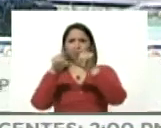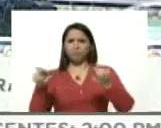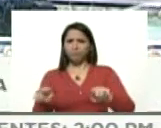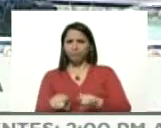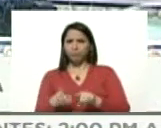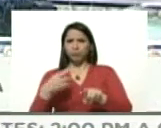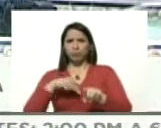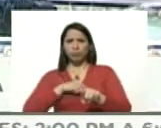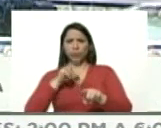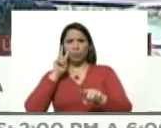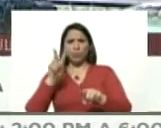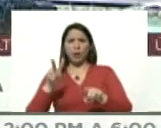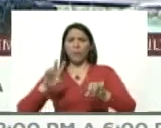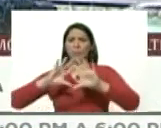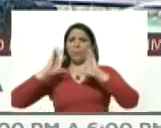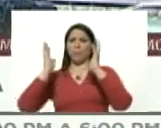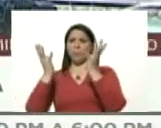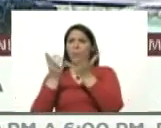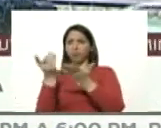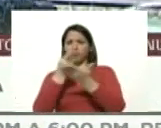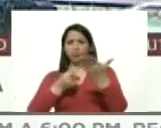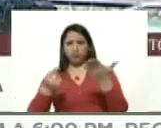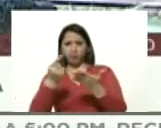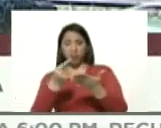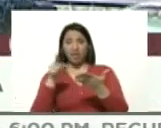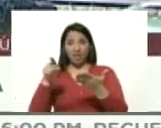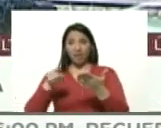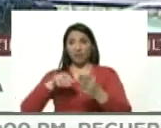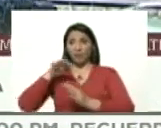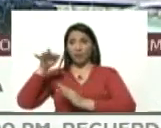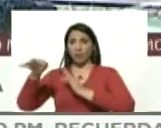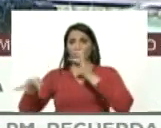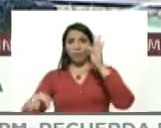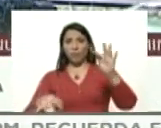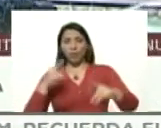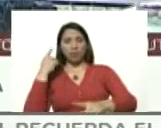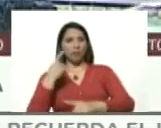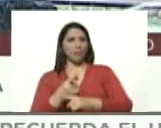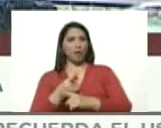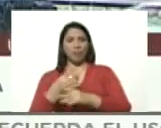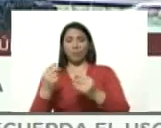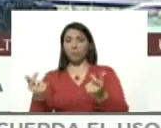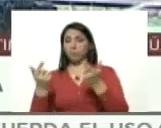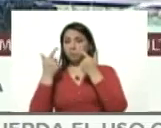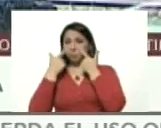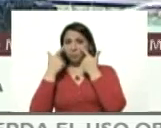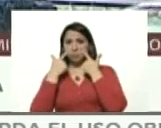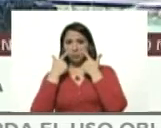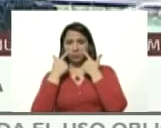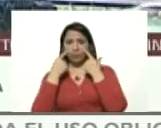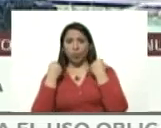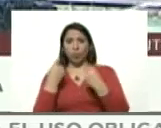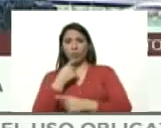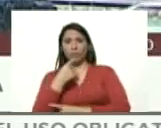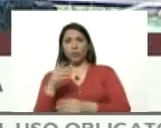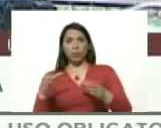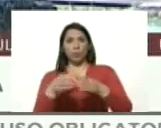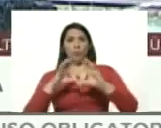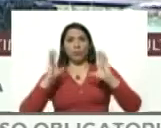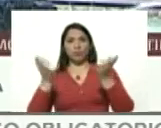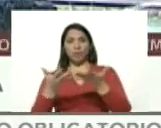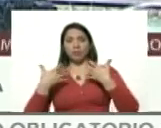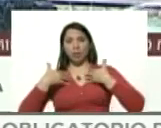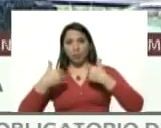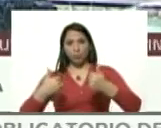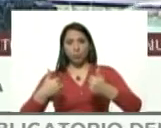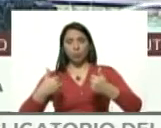en el mundo y por eso son vectores de contagio y por eso debemos estar muy pendientes, como lo ha dicho la Organización Mundial de la